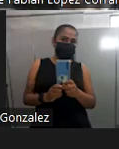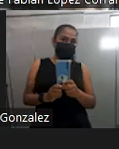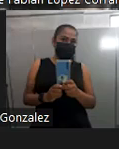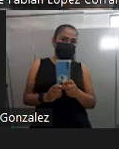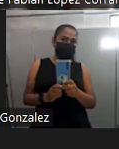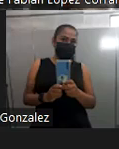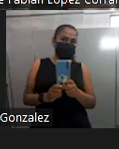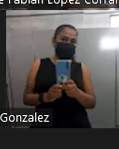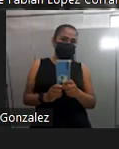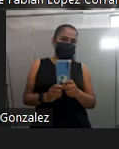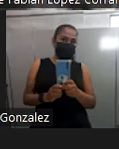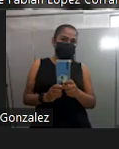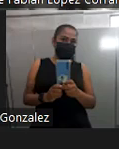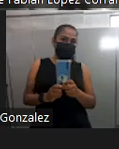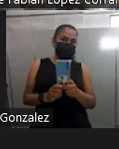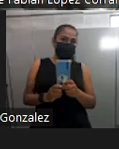humedad